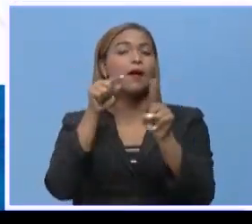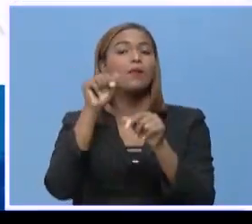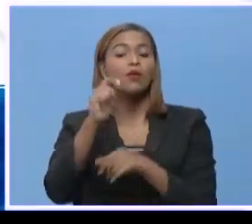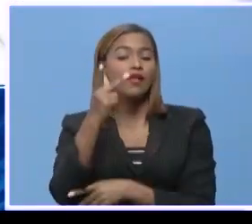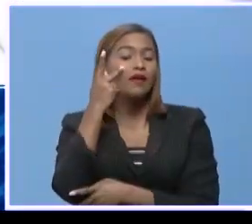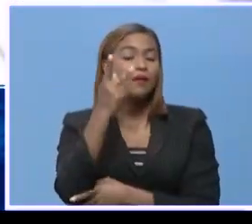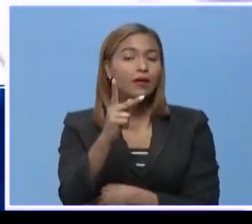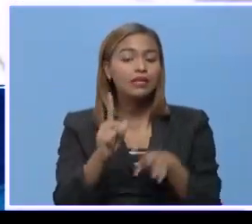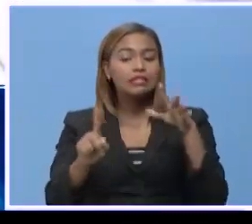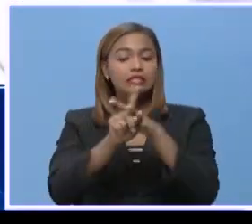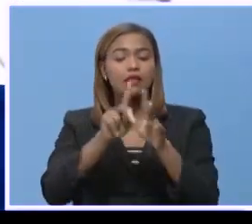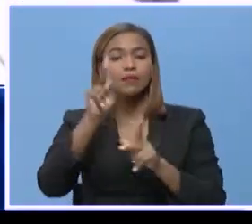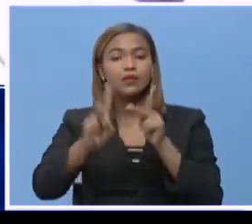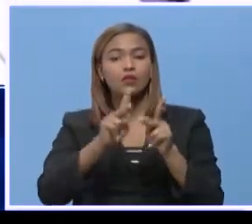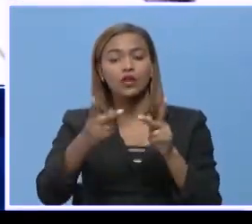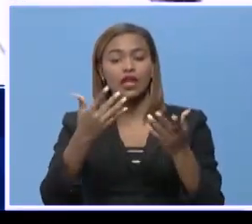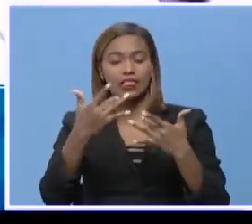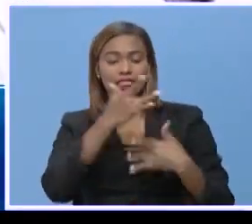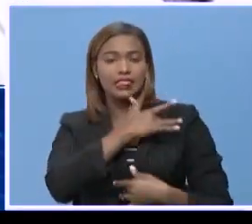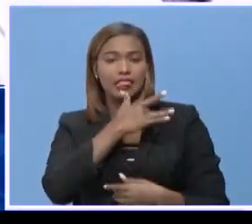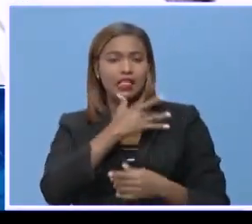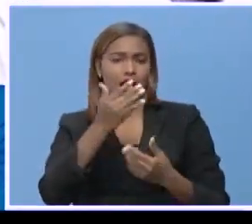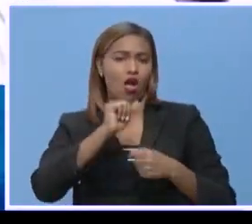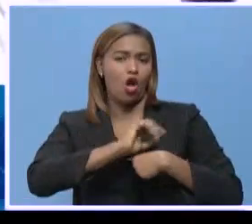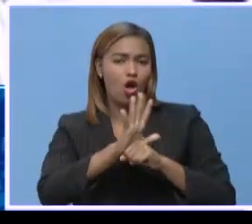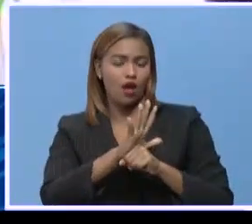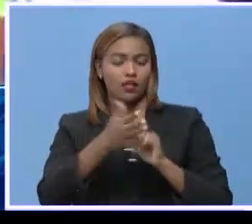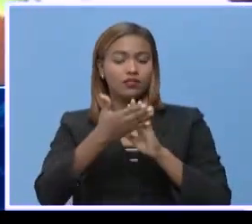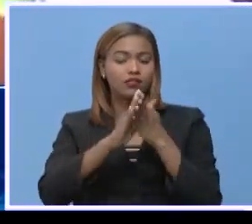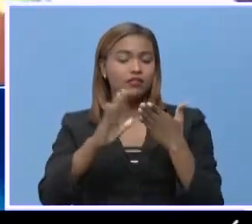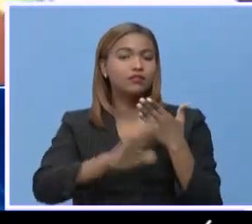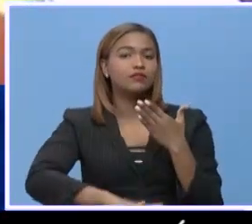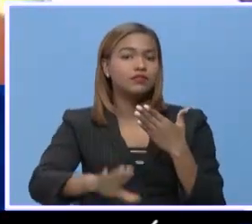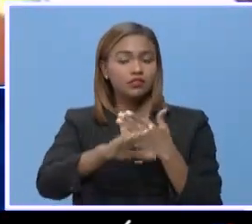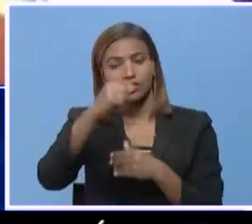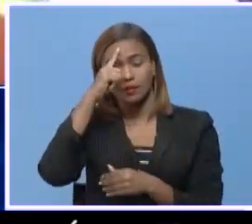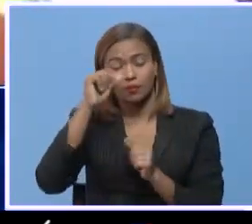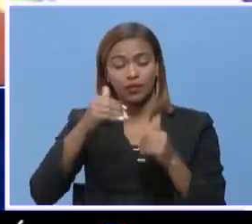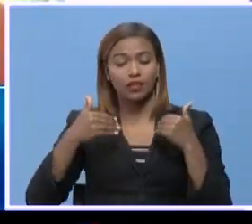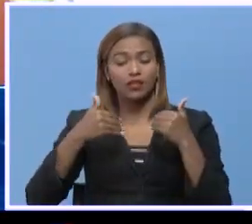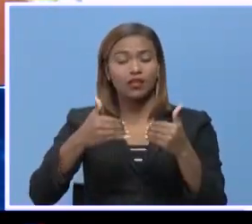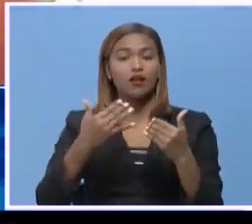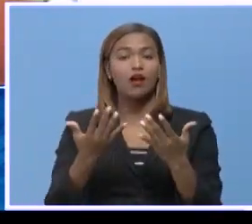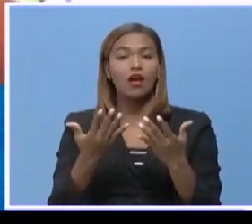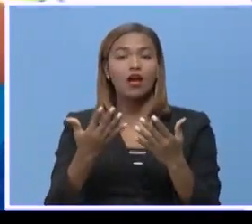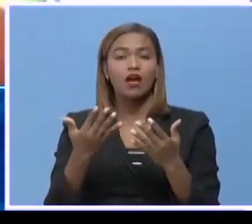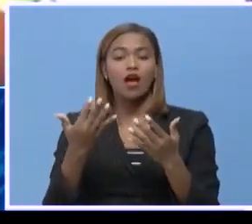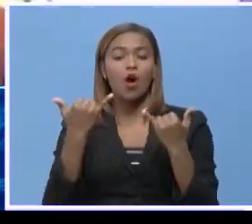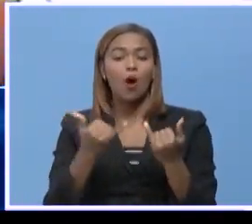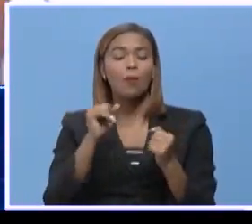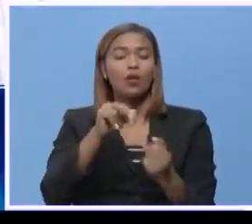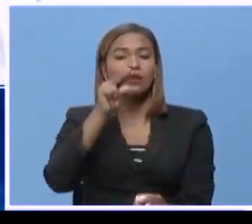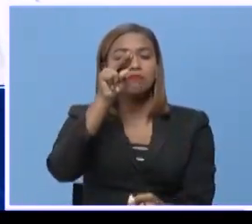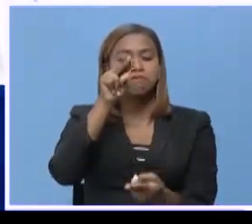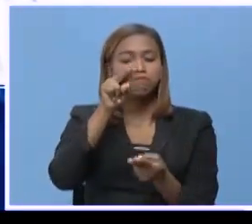identificar los casos sospechosos de COVID en esta comunidad para ir apaleando